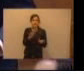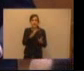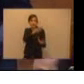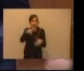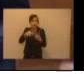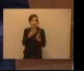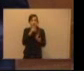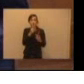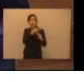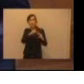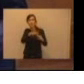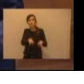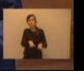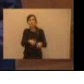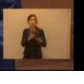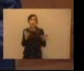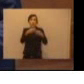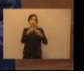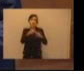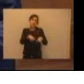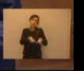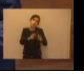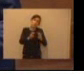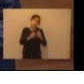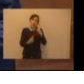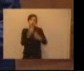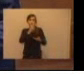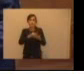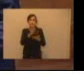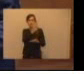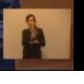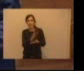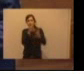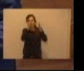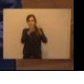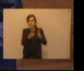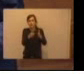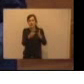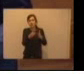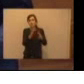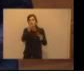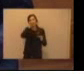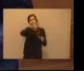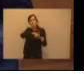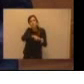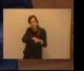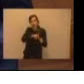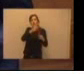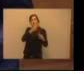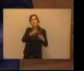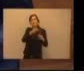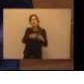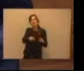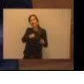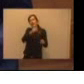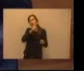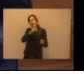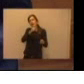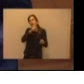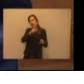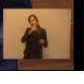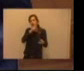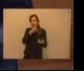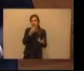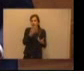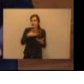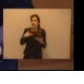fuerza política nueva, pues a veces parecen ustedes que están en la más vieja política, con ánimo puramente